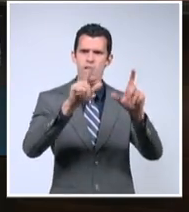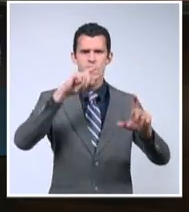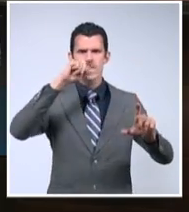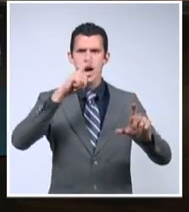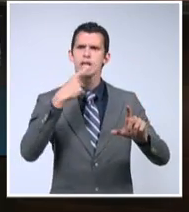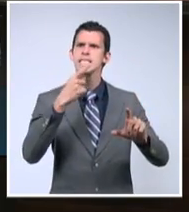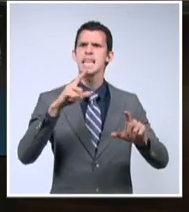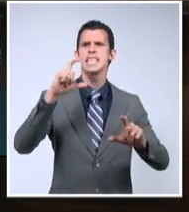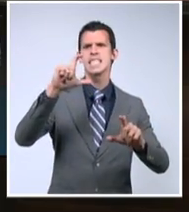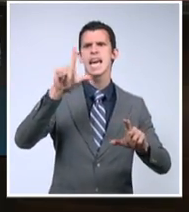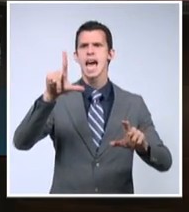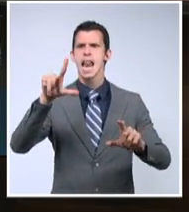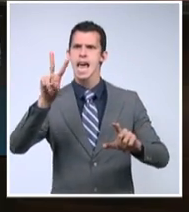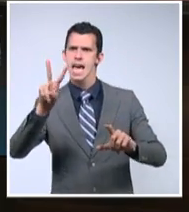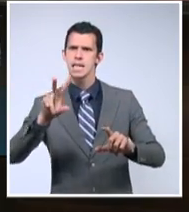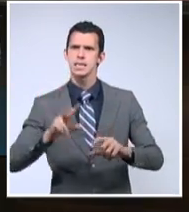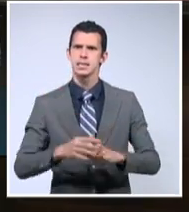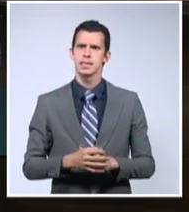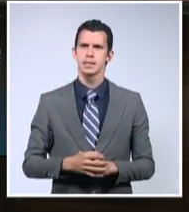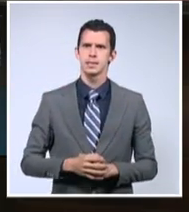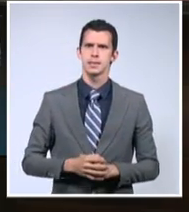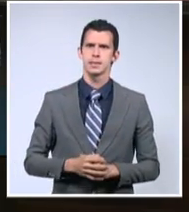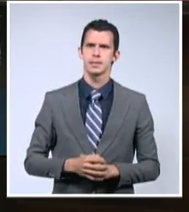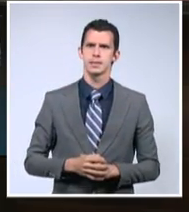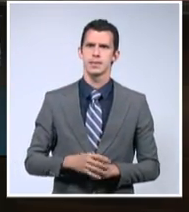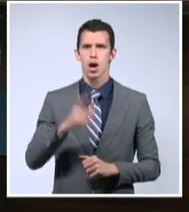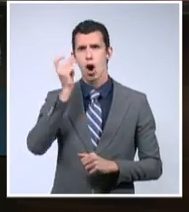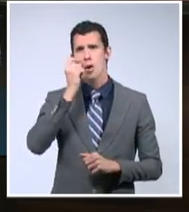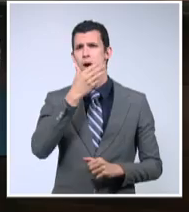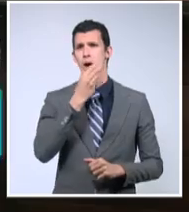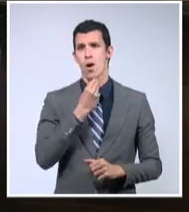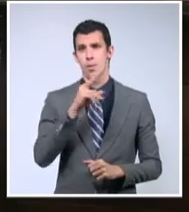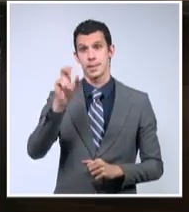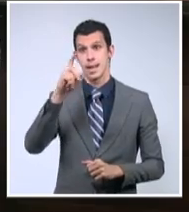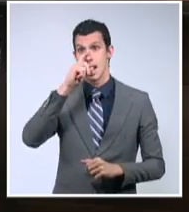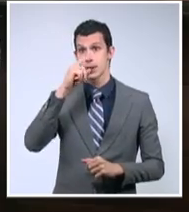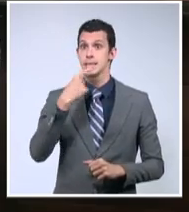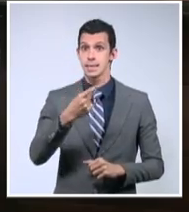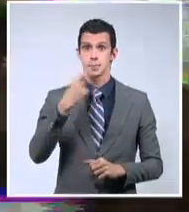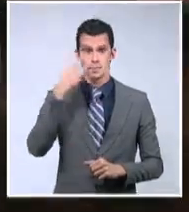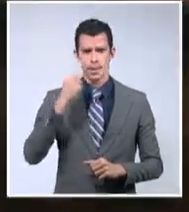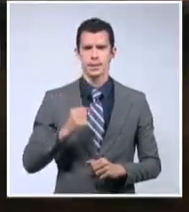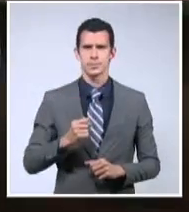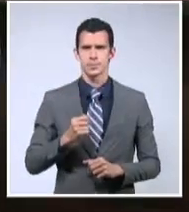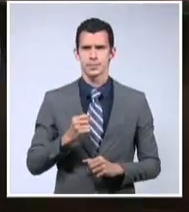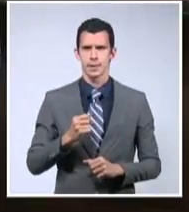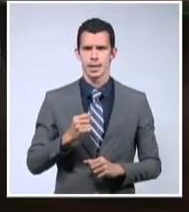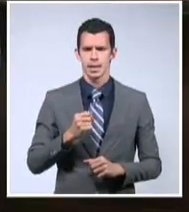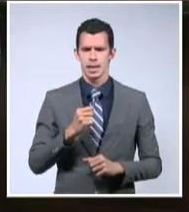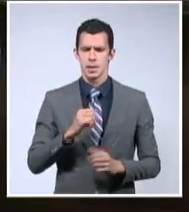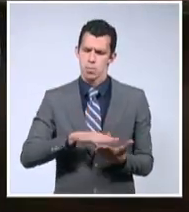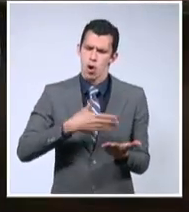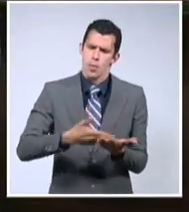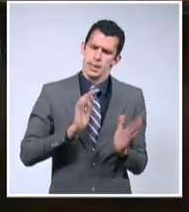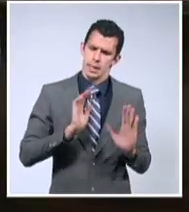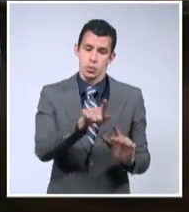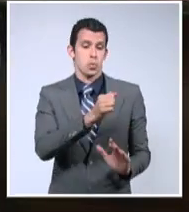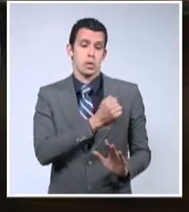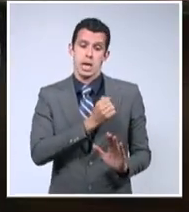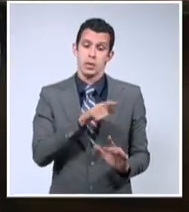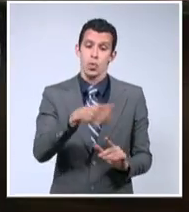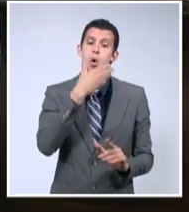Fernández, donde él me dice que pasé algunos trabajos en Cuba, a lo que yo le digo que no. Luego de esto me vuelvo a contactar con